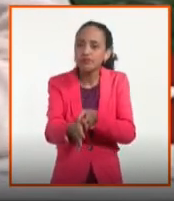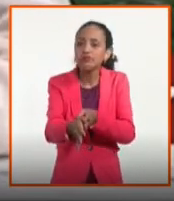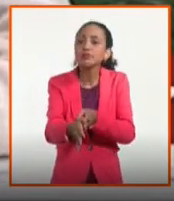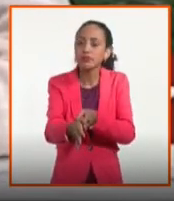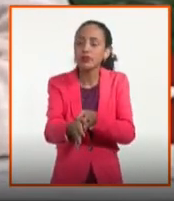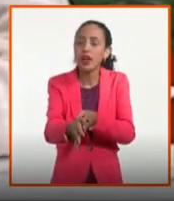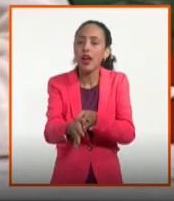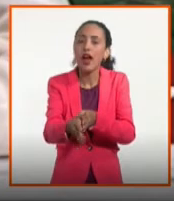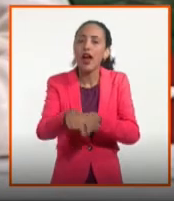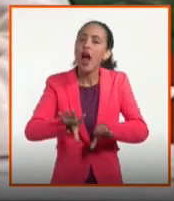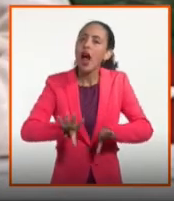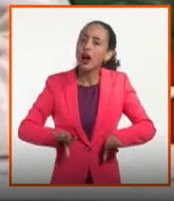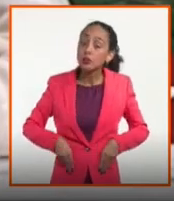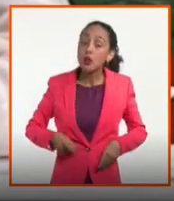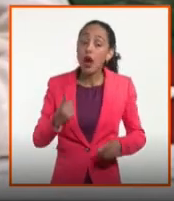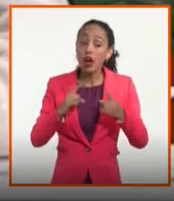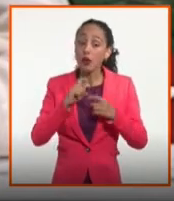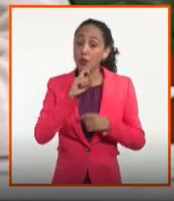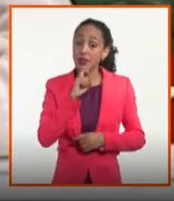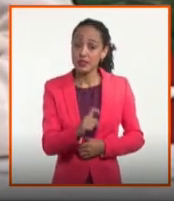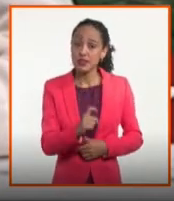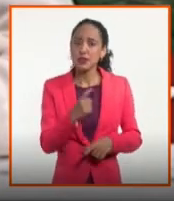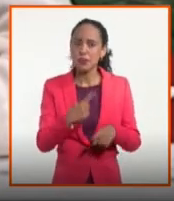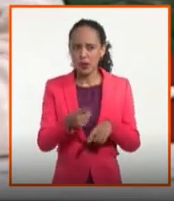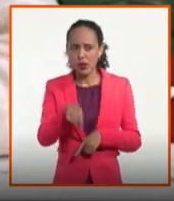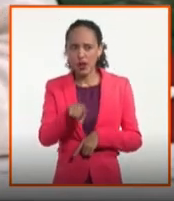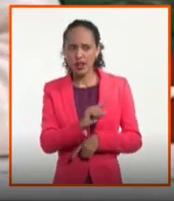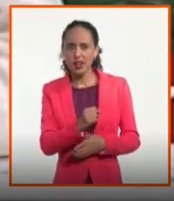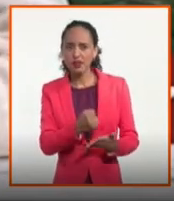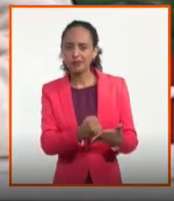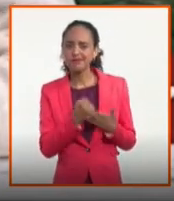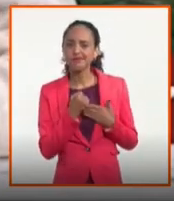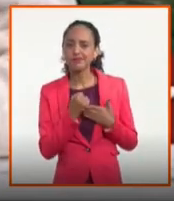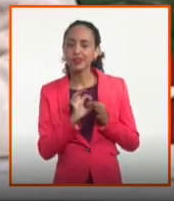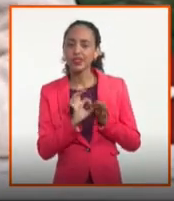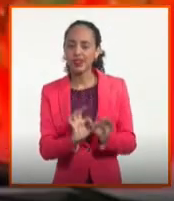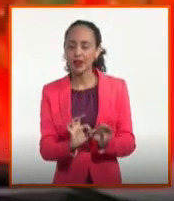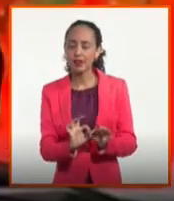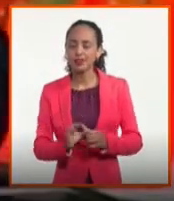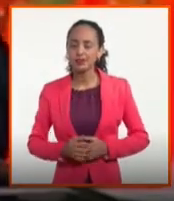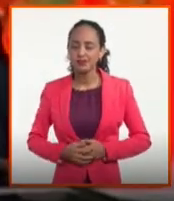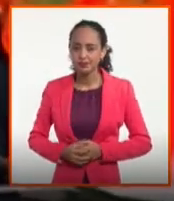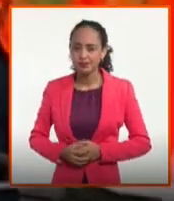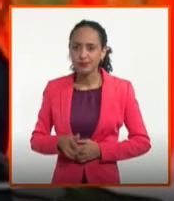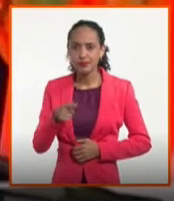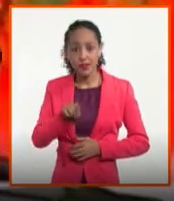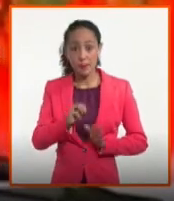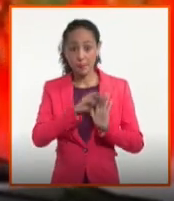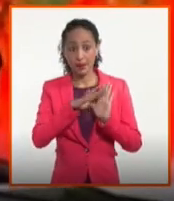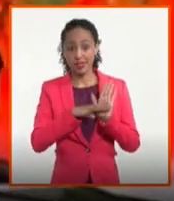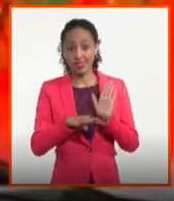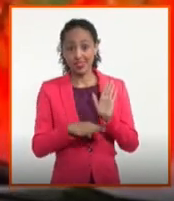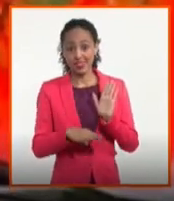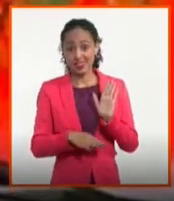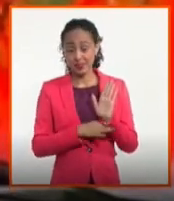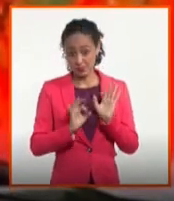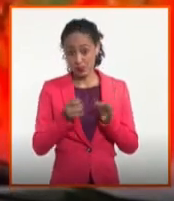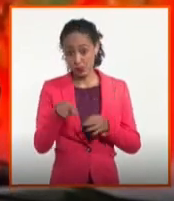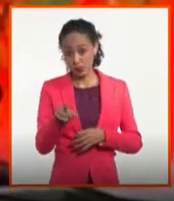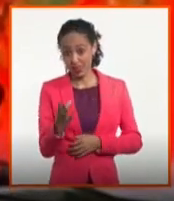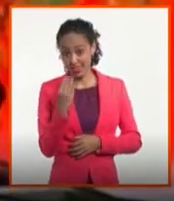que algo que pudo ser traumático fueron menos lo menos grave es posible pero ahí siguen las medidas con ustedes si ya se sigue trabajando en